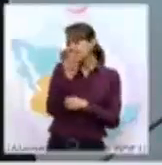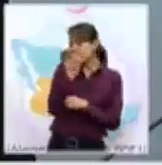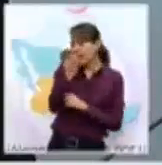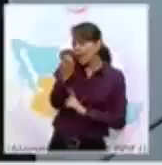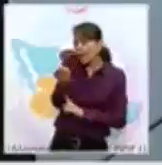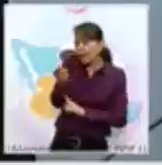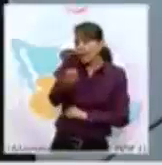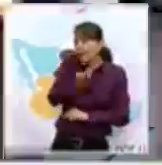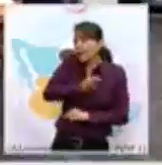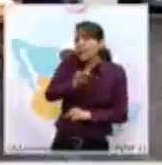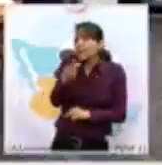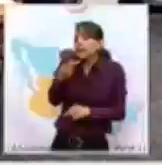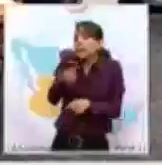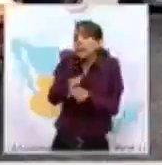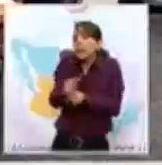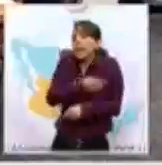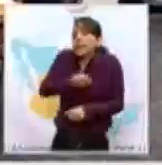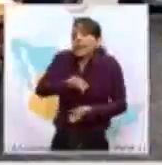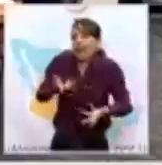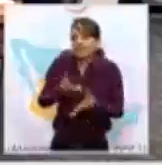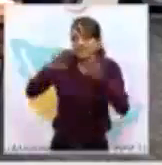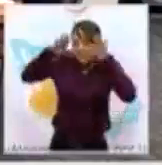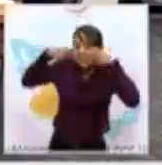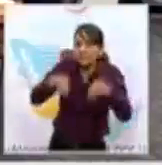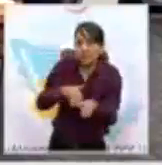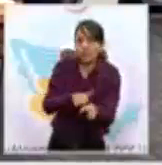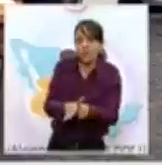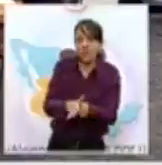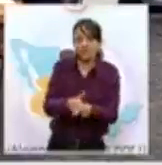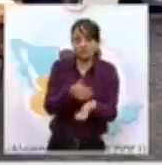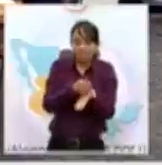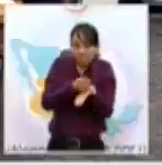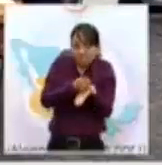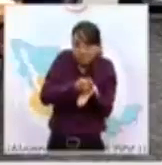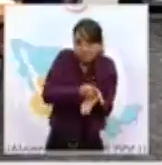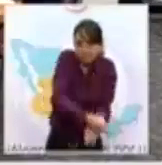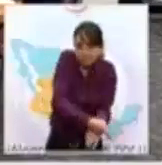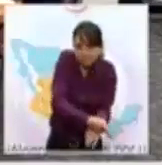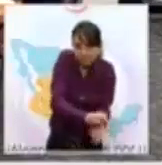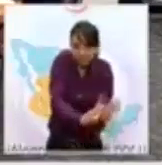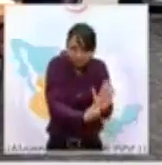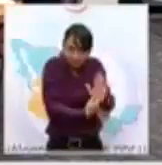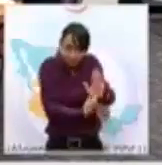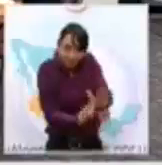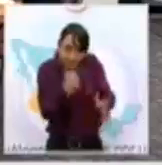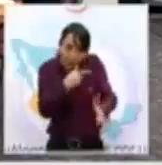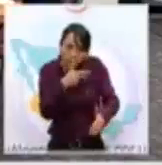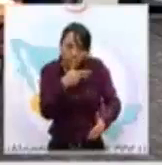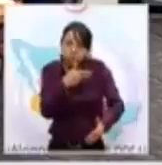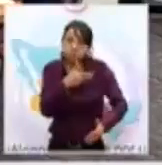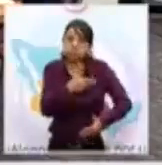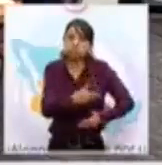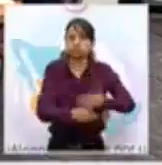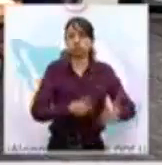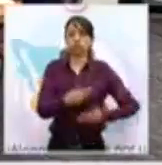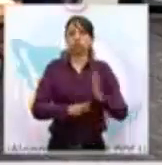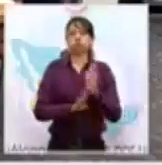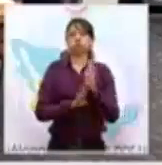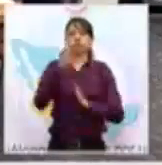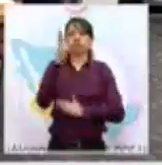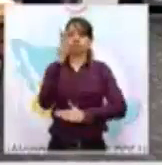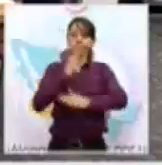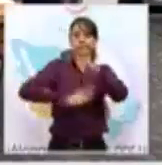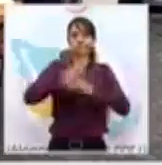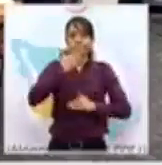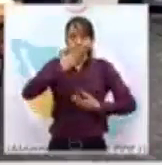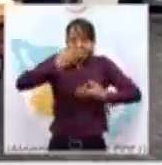civilizar. Somos seres humanos, somos fundamentalmente miembros del reino animal y una parte fundamental de